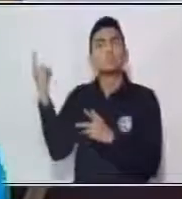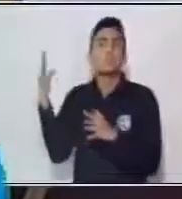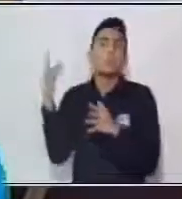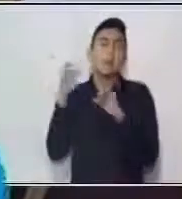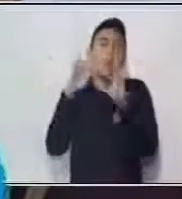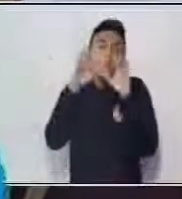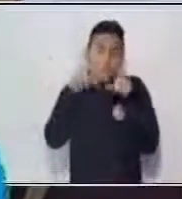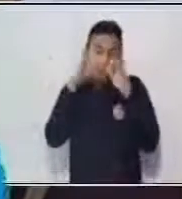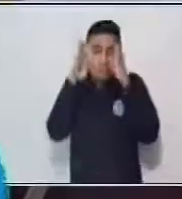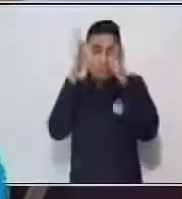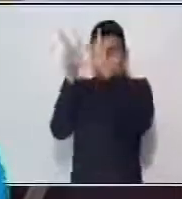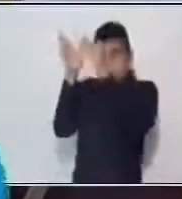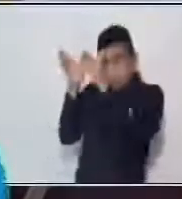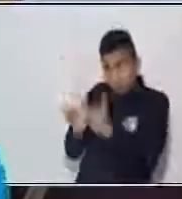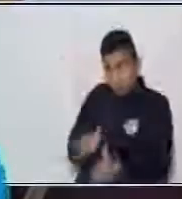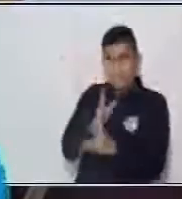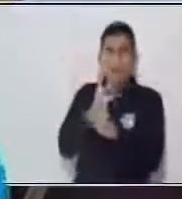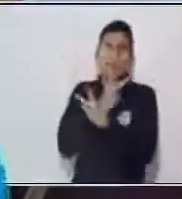Descansar, muy bien.